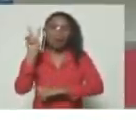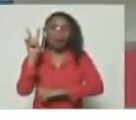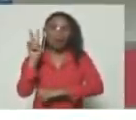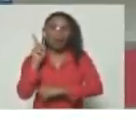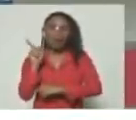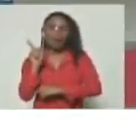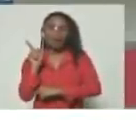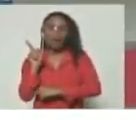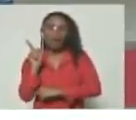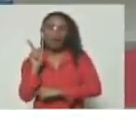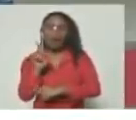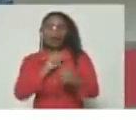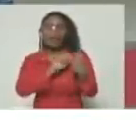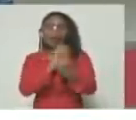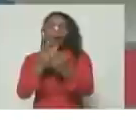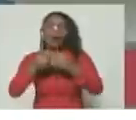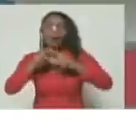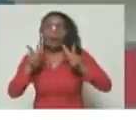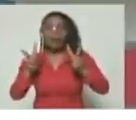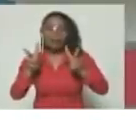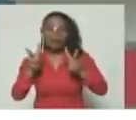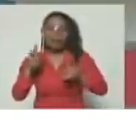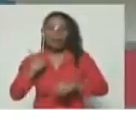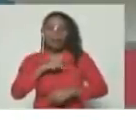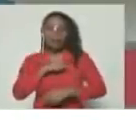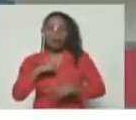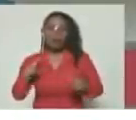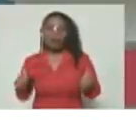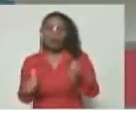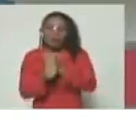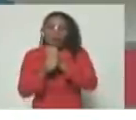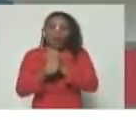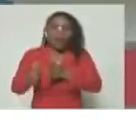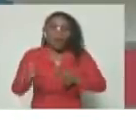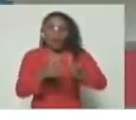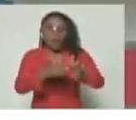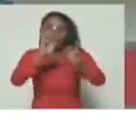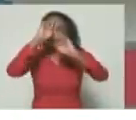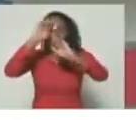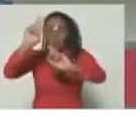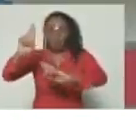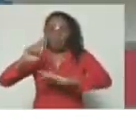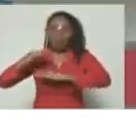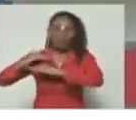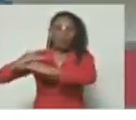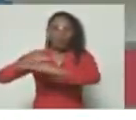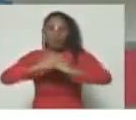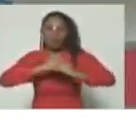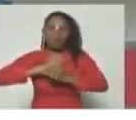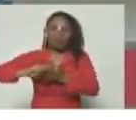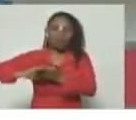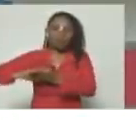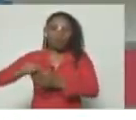del diálogo y la paz conseguir los caminos que haya que conseguir. El respeto y la tolerancia entre todos.